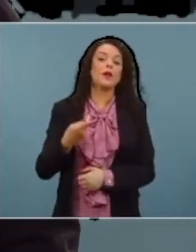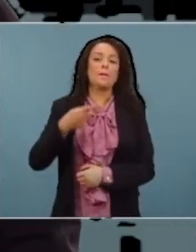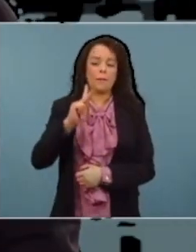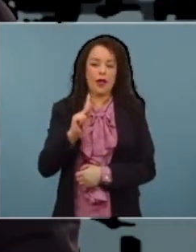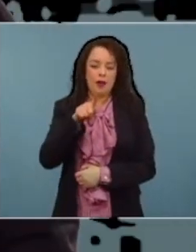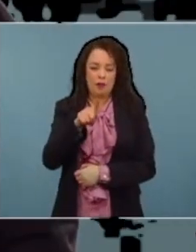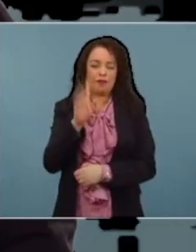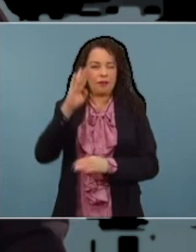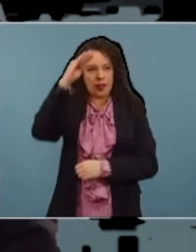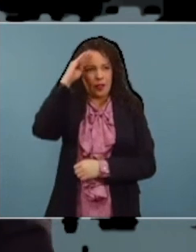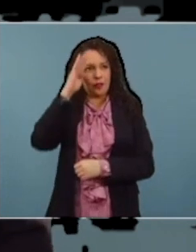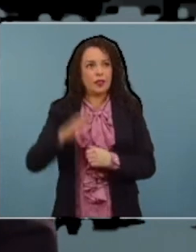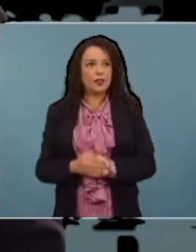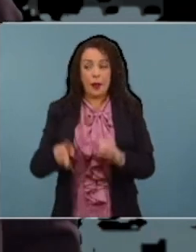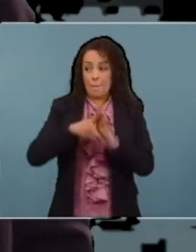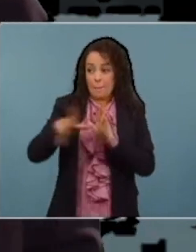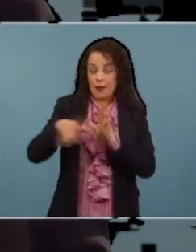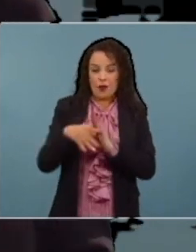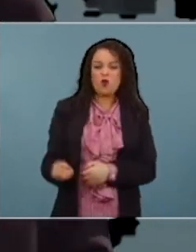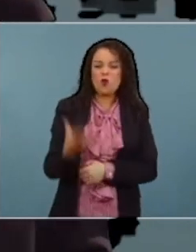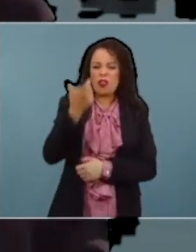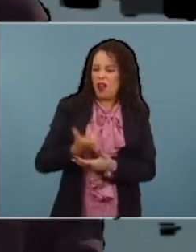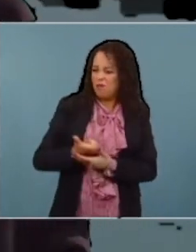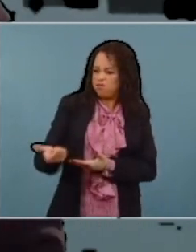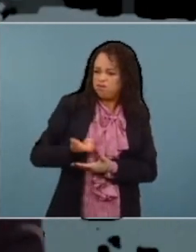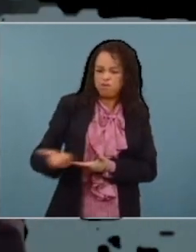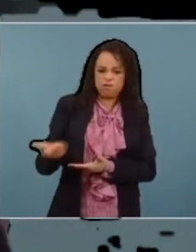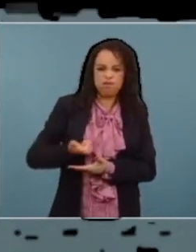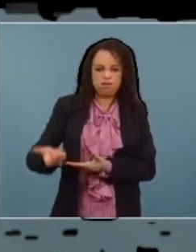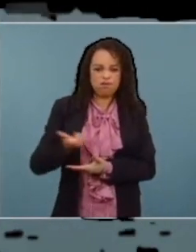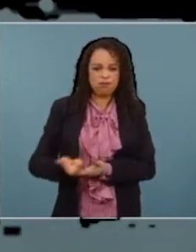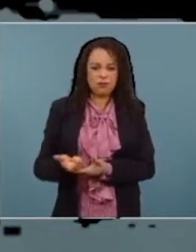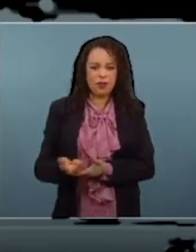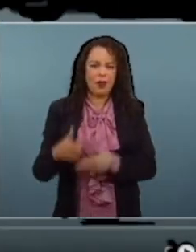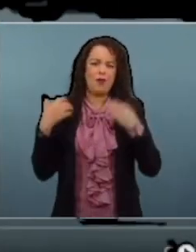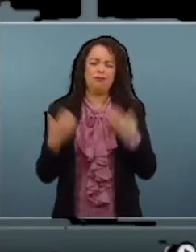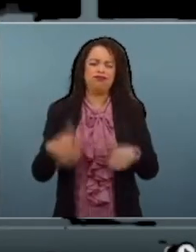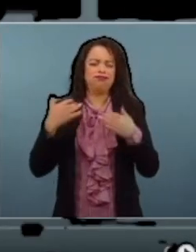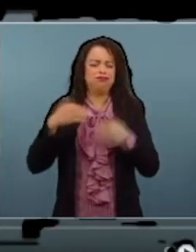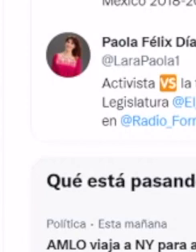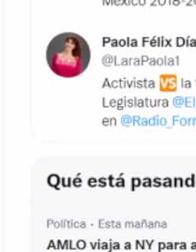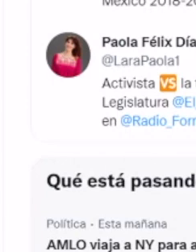medios en el periodo neoliberal, pues es una bicoca.